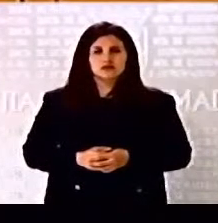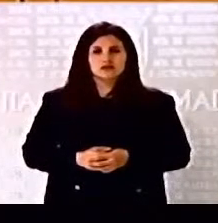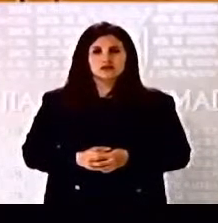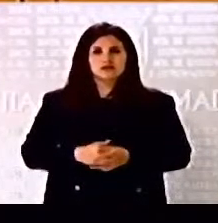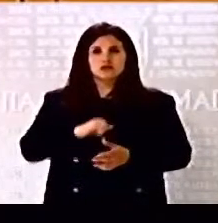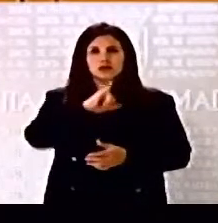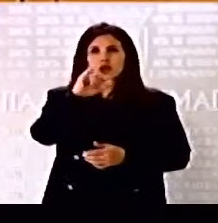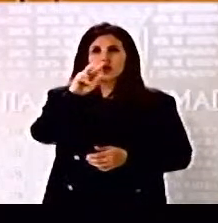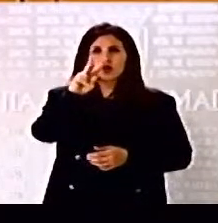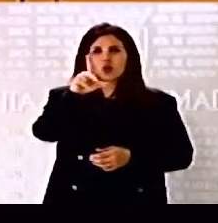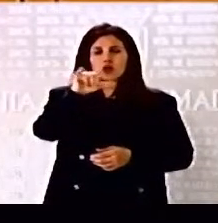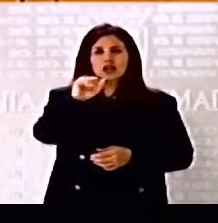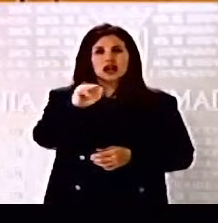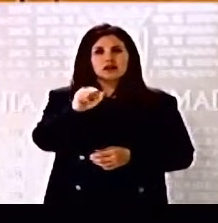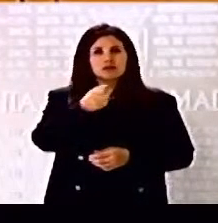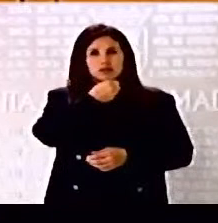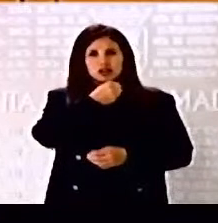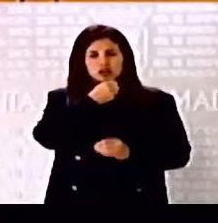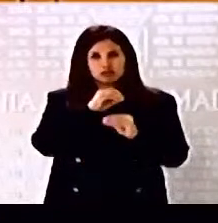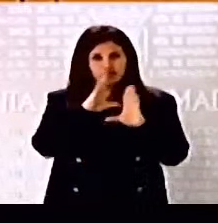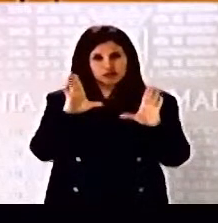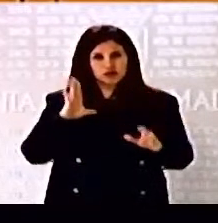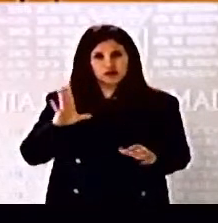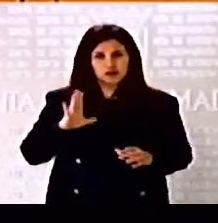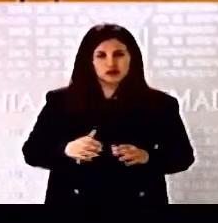Julia, abre el micro, por favor.